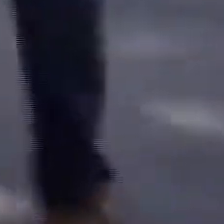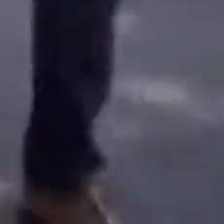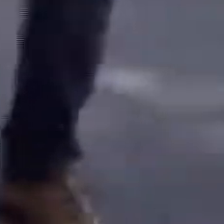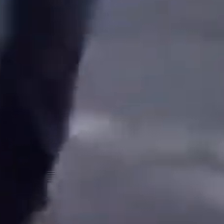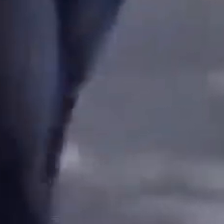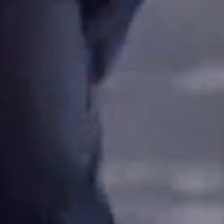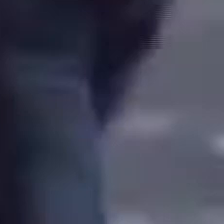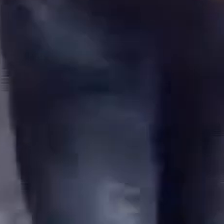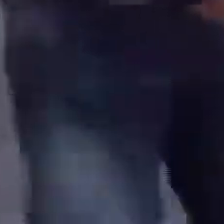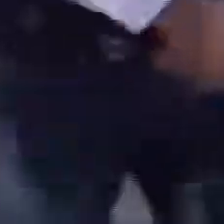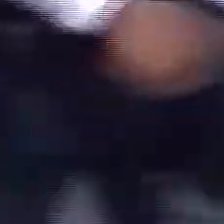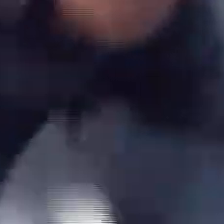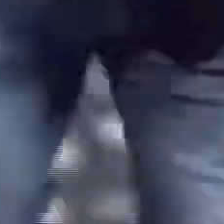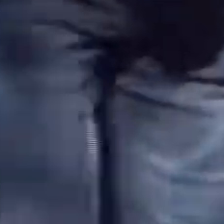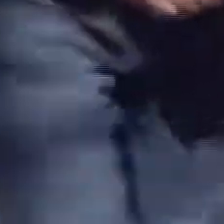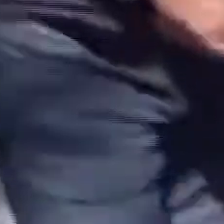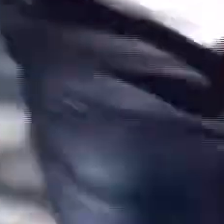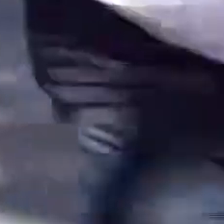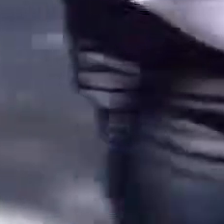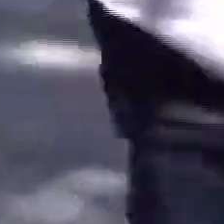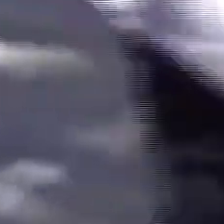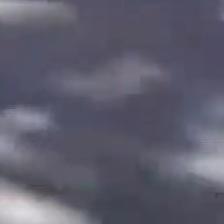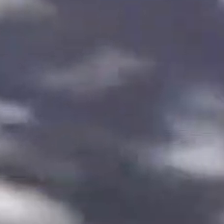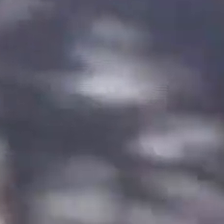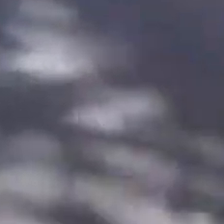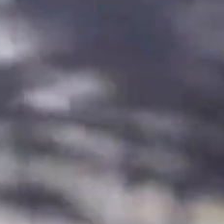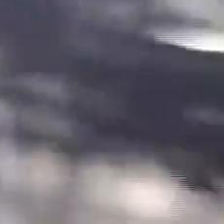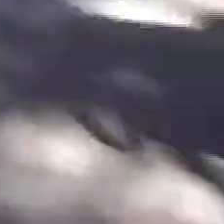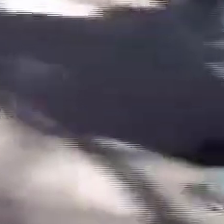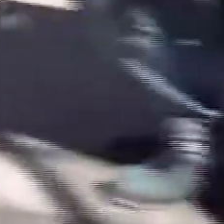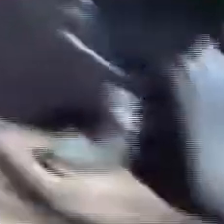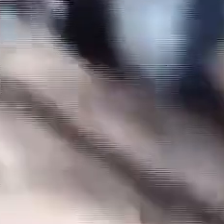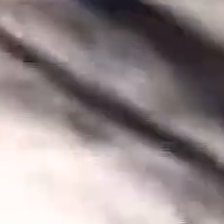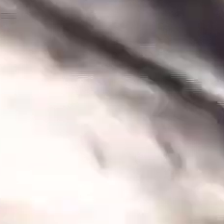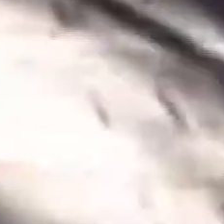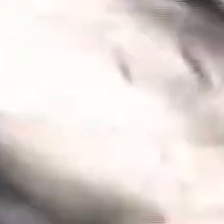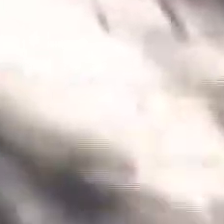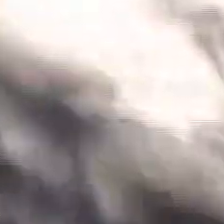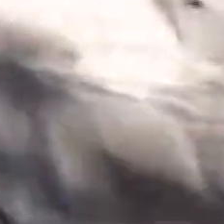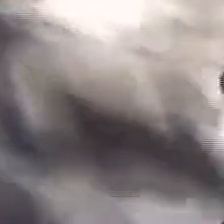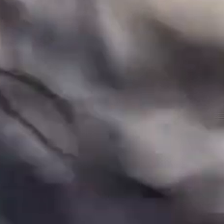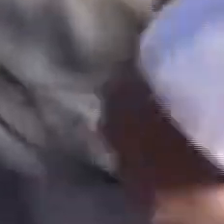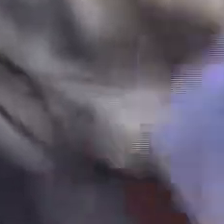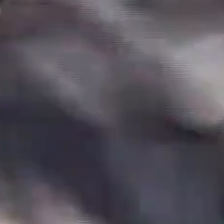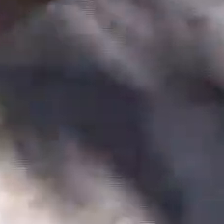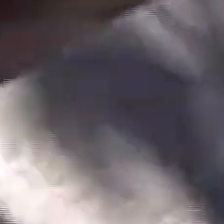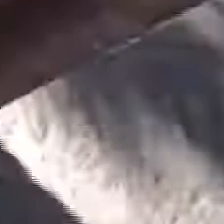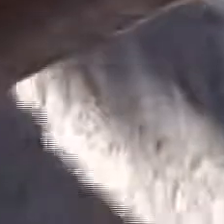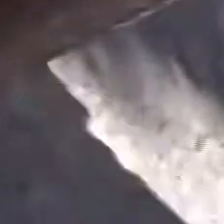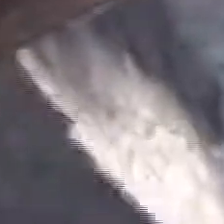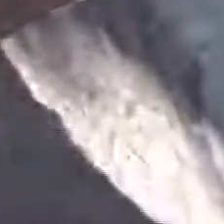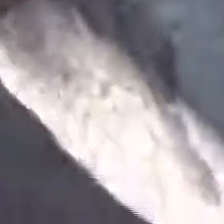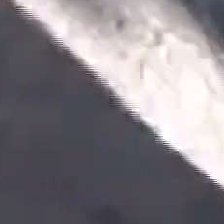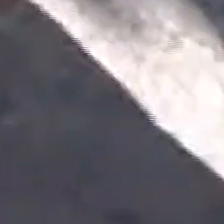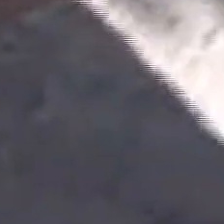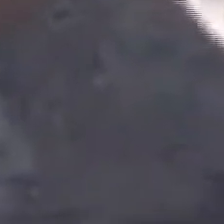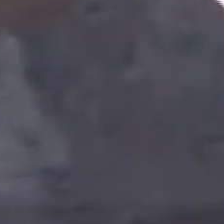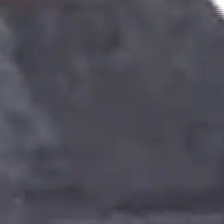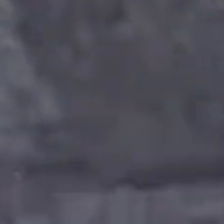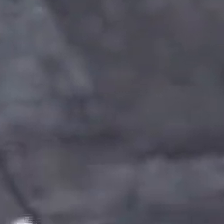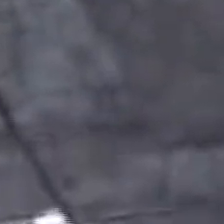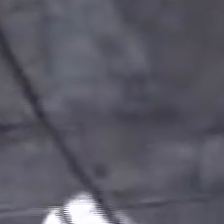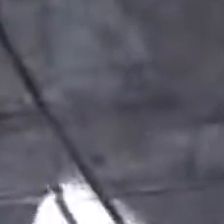durante la noche. El carrete blanco es el medidor. Es un medidor